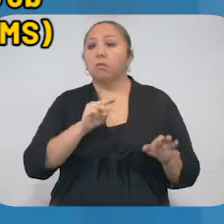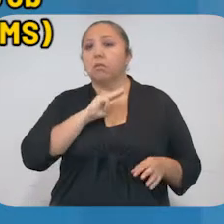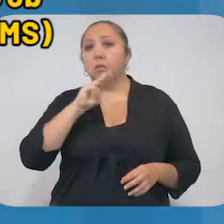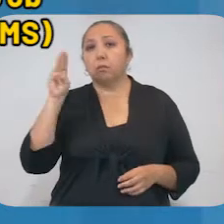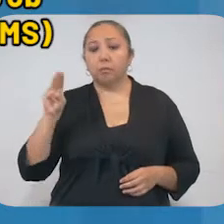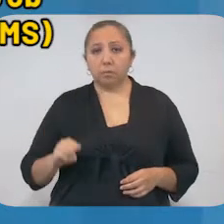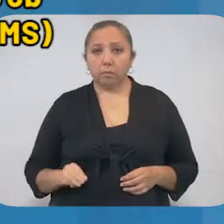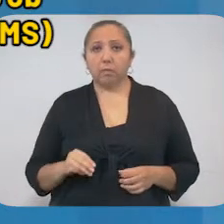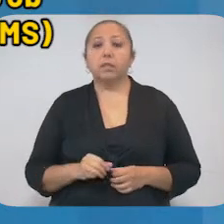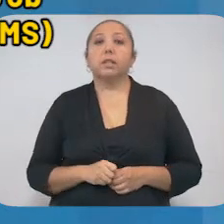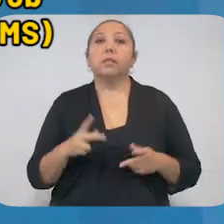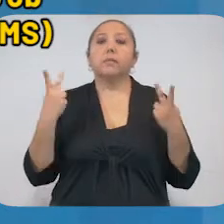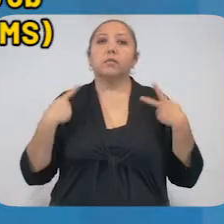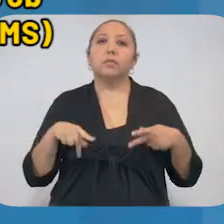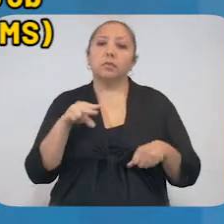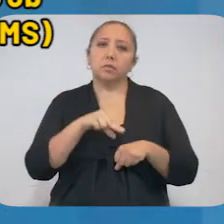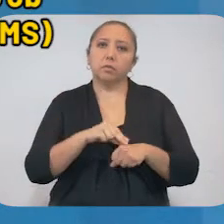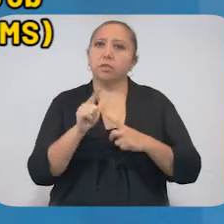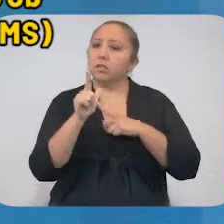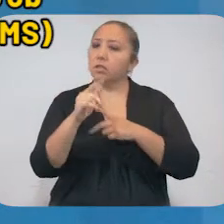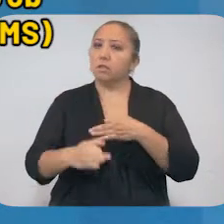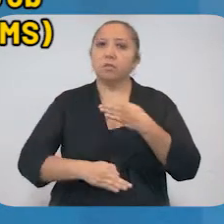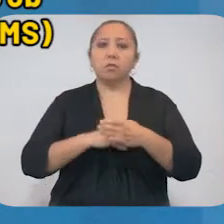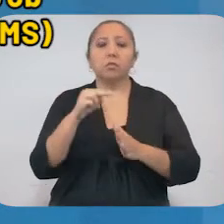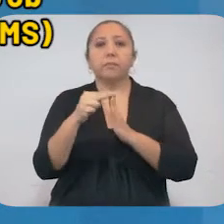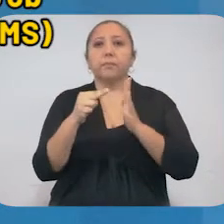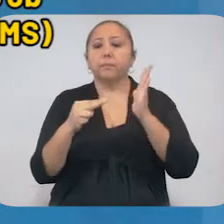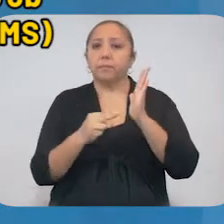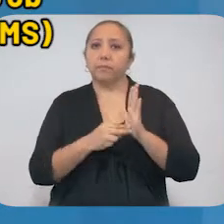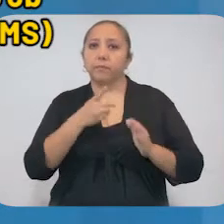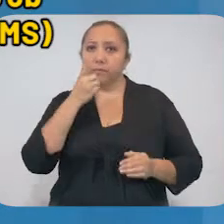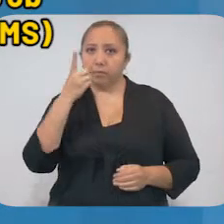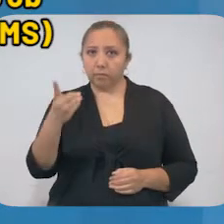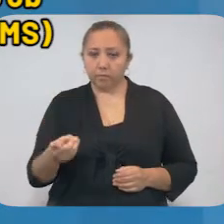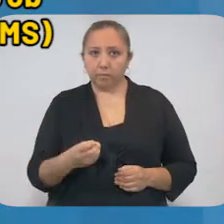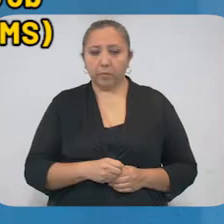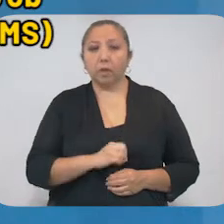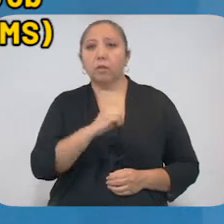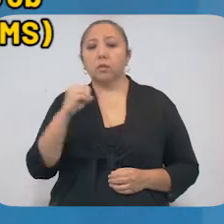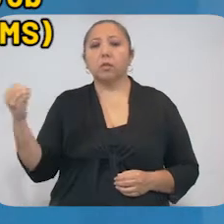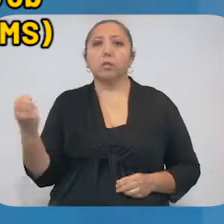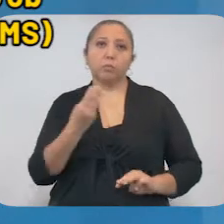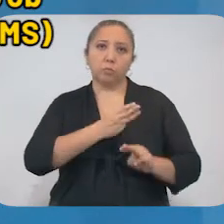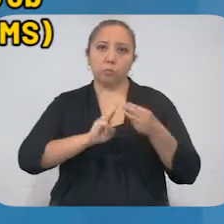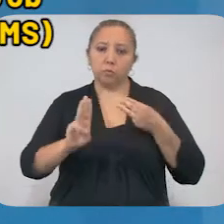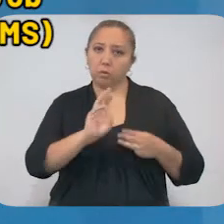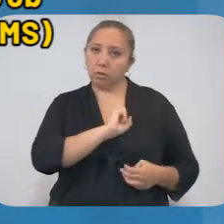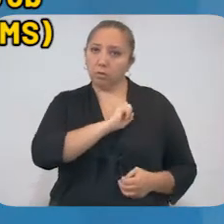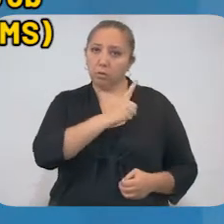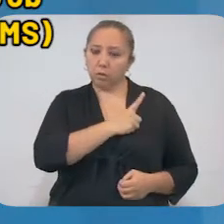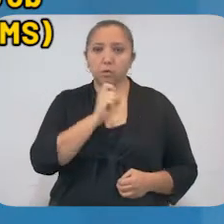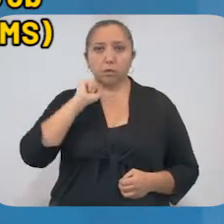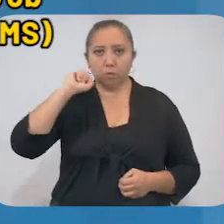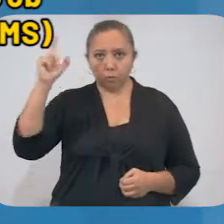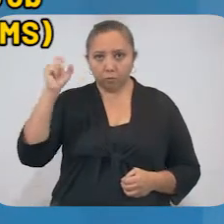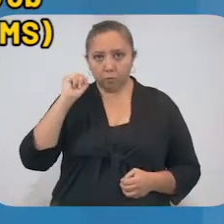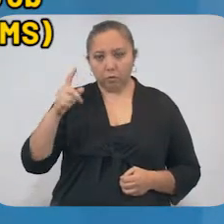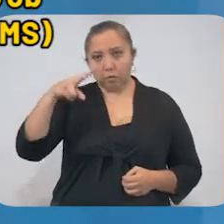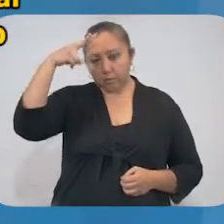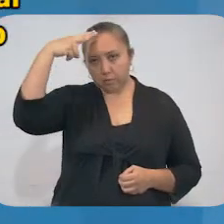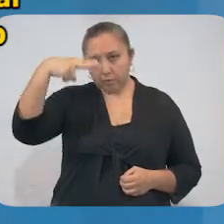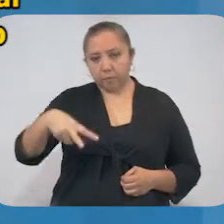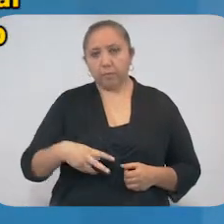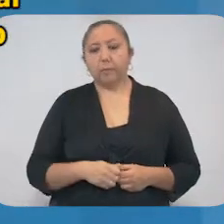estos sensibles hechos, el personal médico siguió los protocolos y lineamientos marcados por la Organización Mundial de la Salud y las autoridades